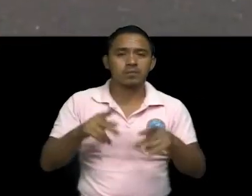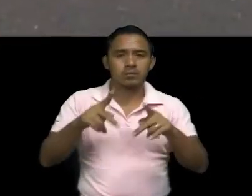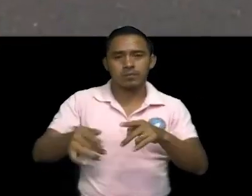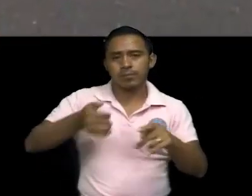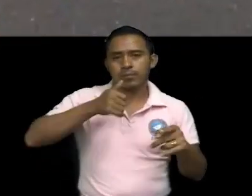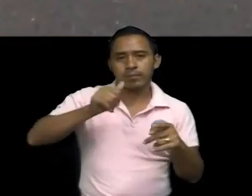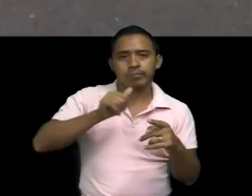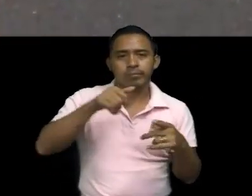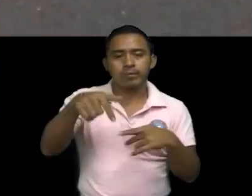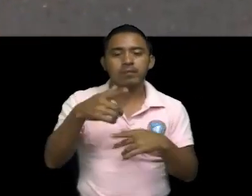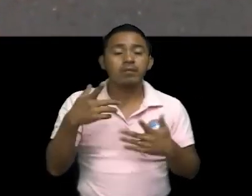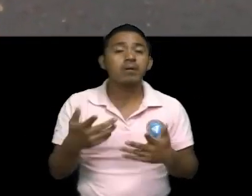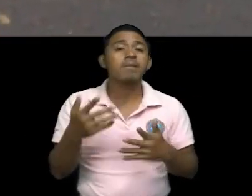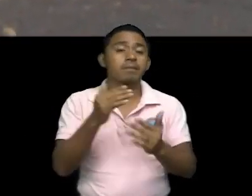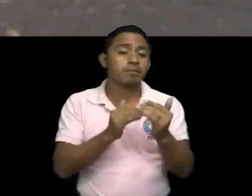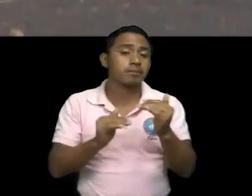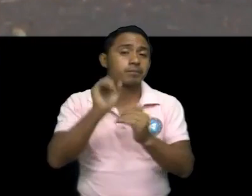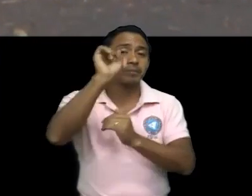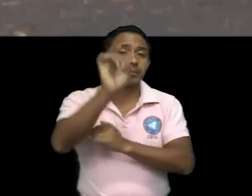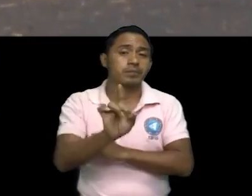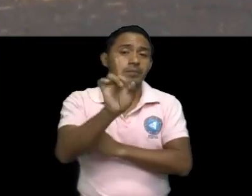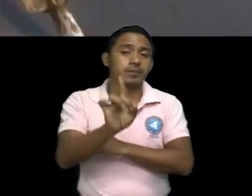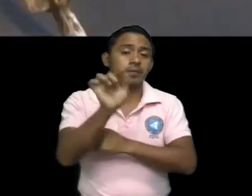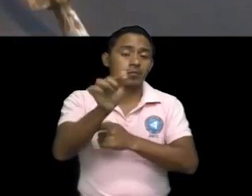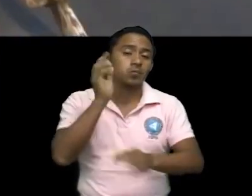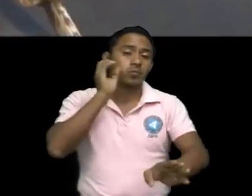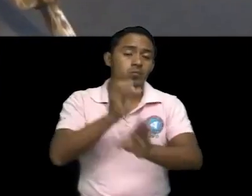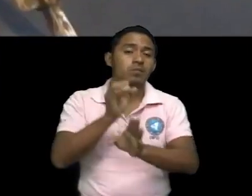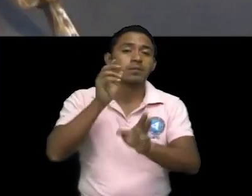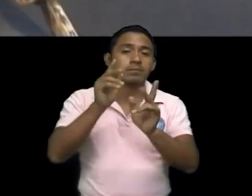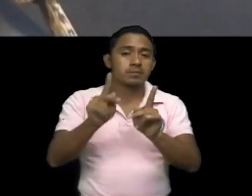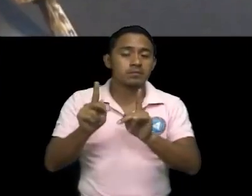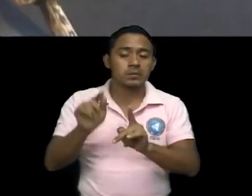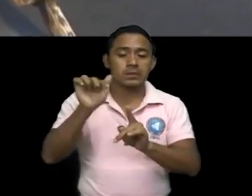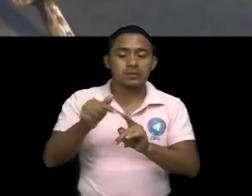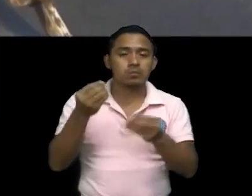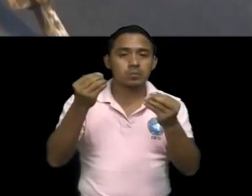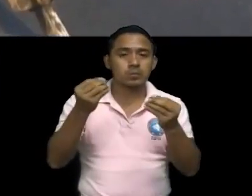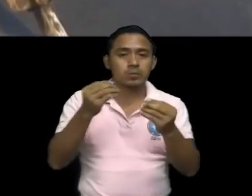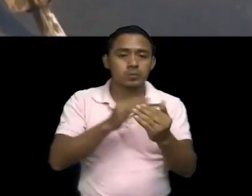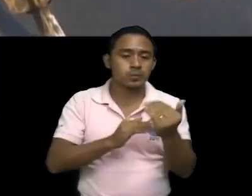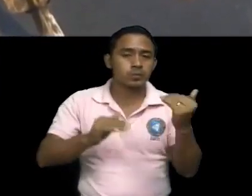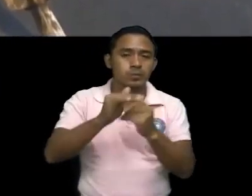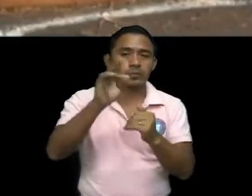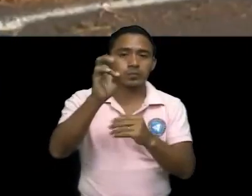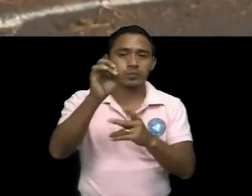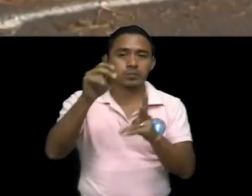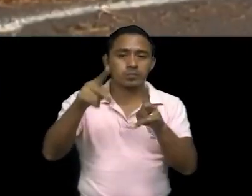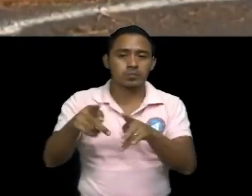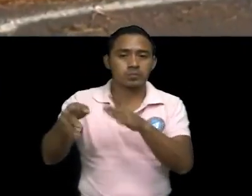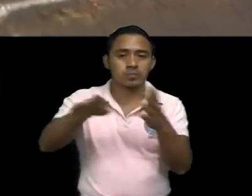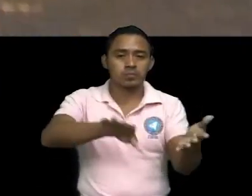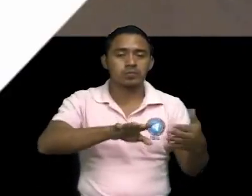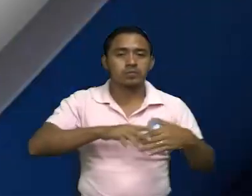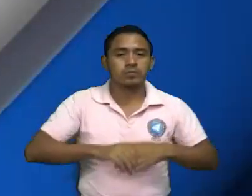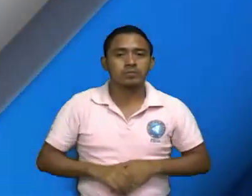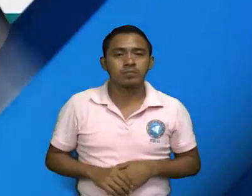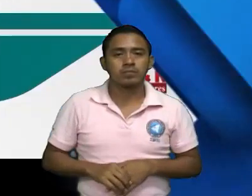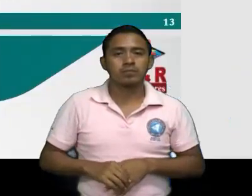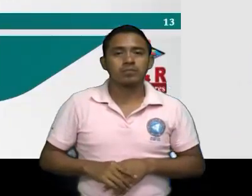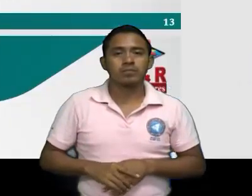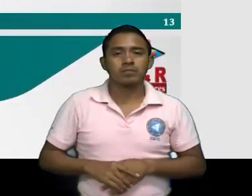en estado de ebriedad es la causa principal que ha dejado esta semana a más de 20 fallecidos.